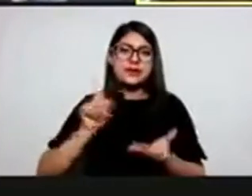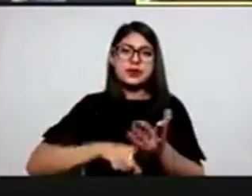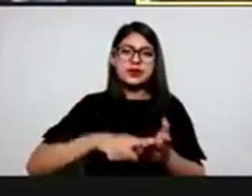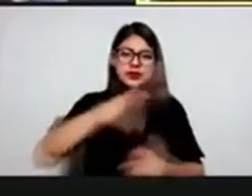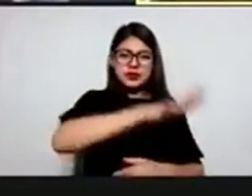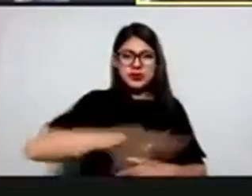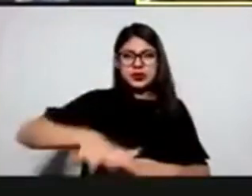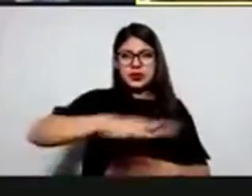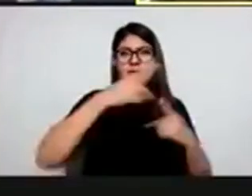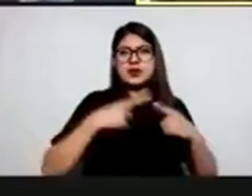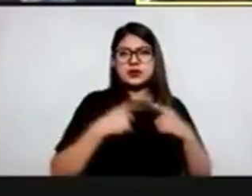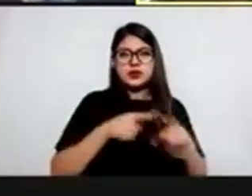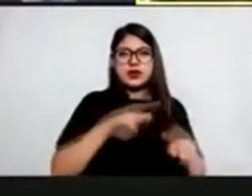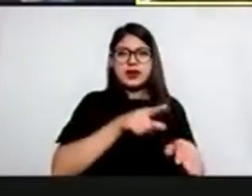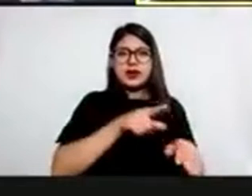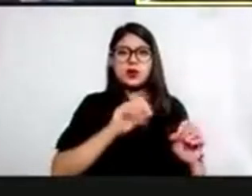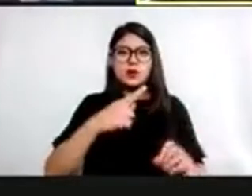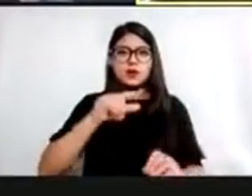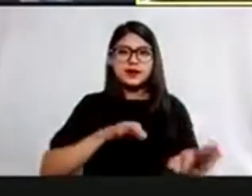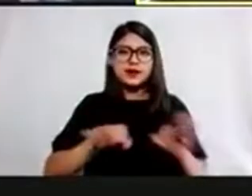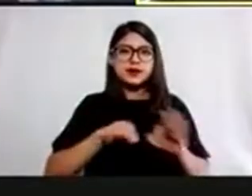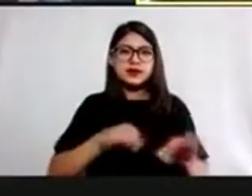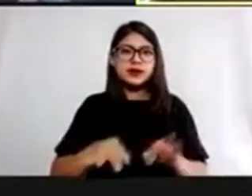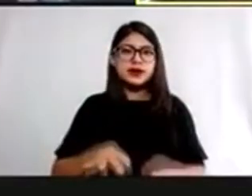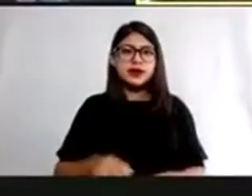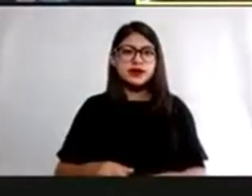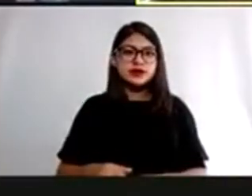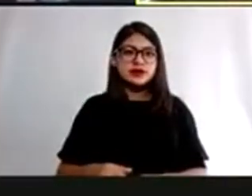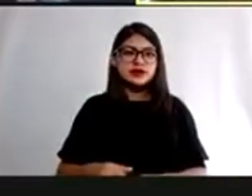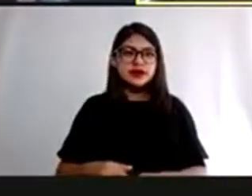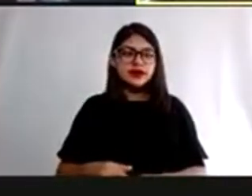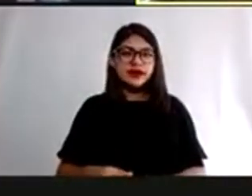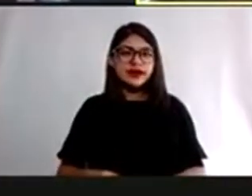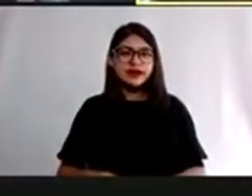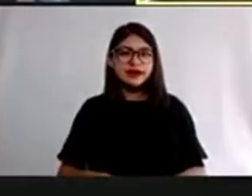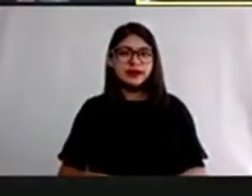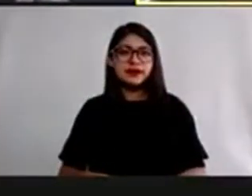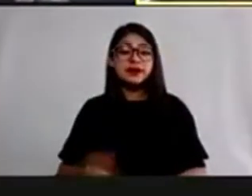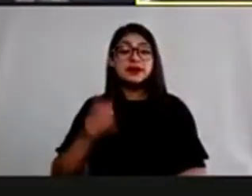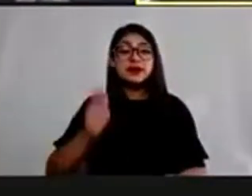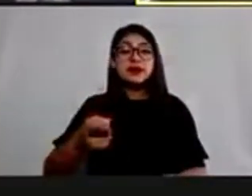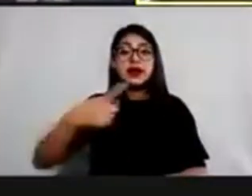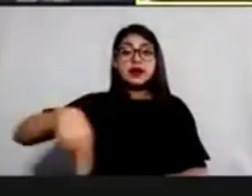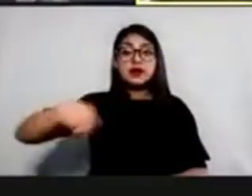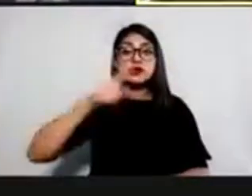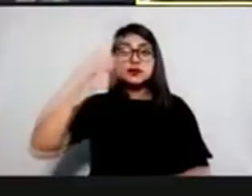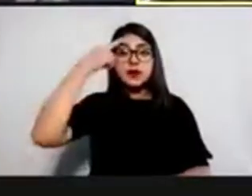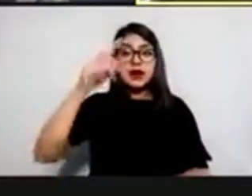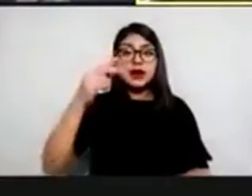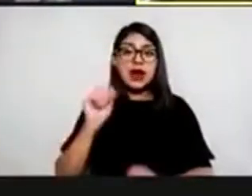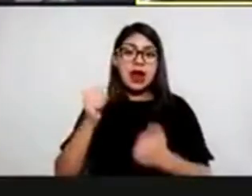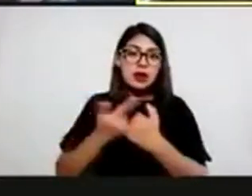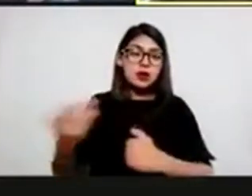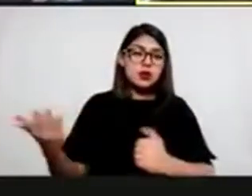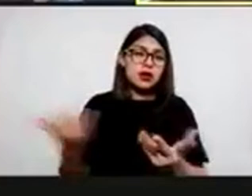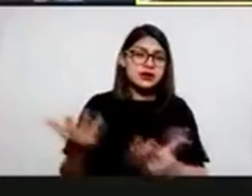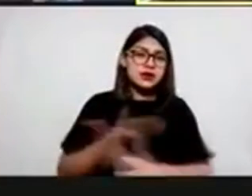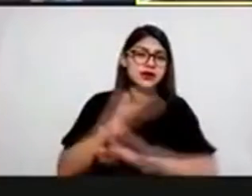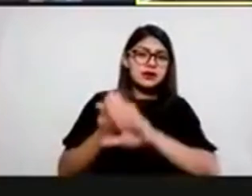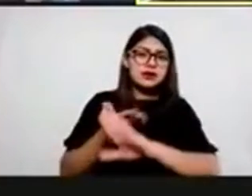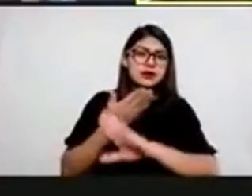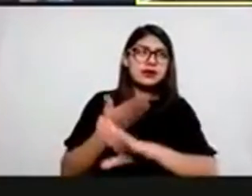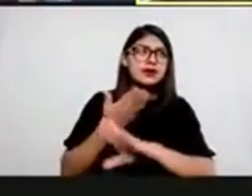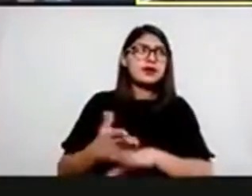de protección preventiva a las partes involucradas que, en lo subsecuente, se abstengan de realizar actos u omisiones que generen violencia